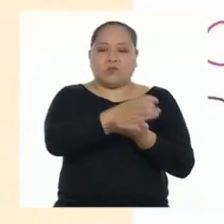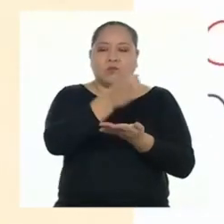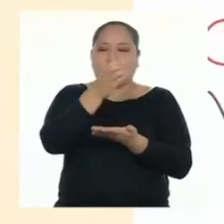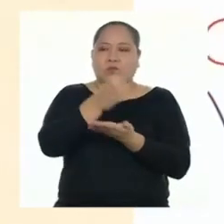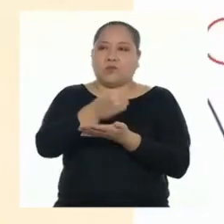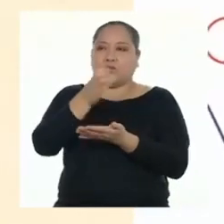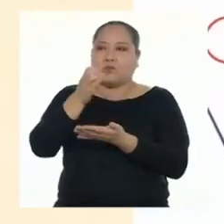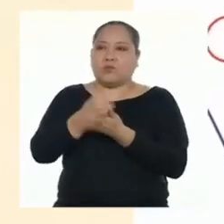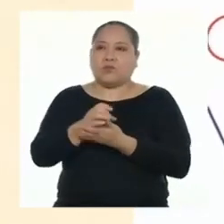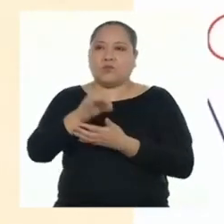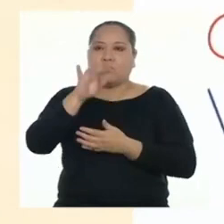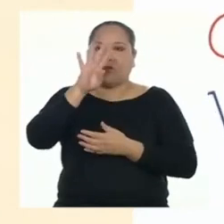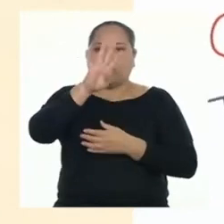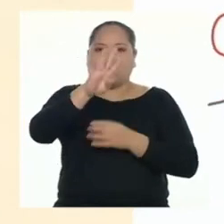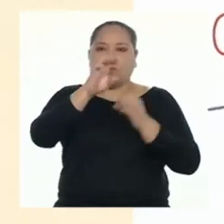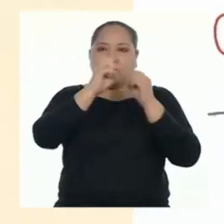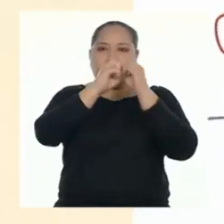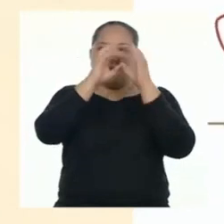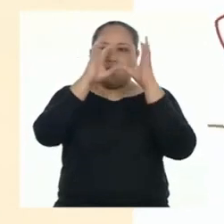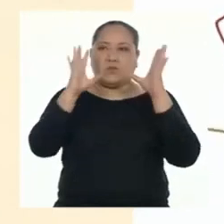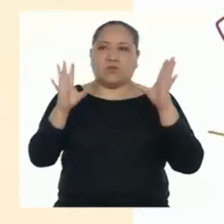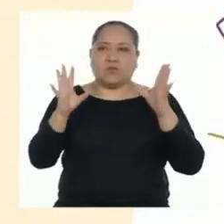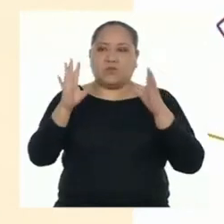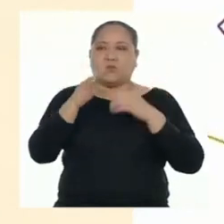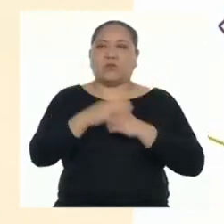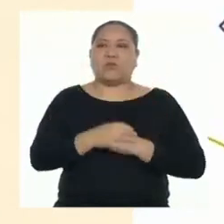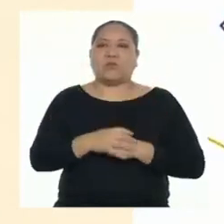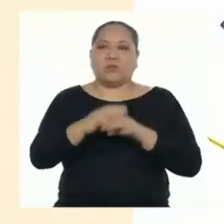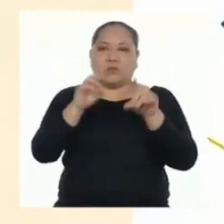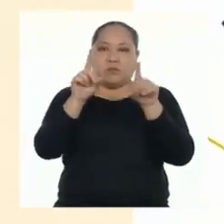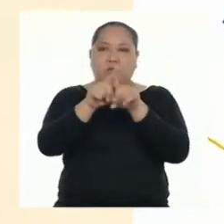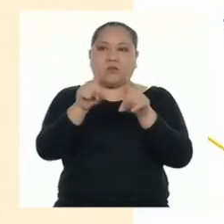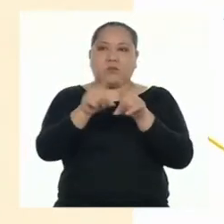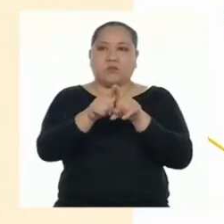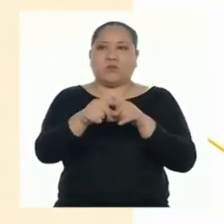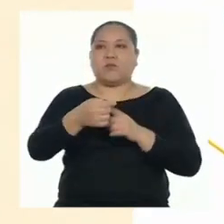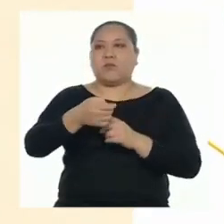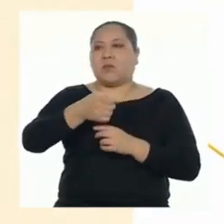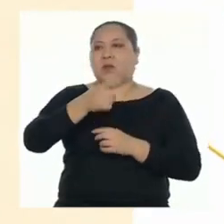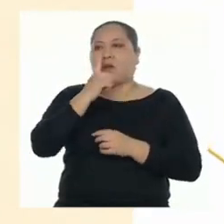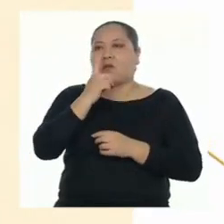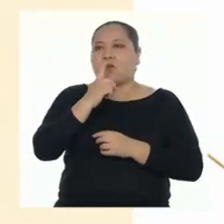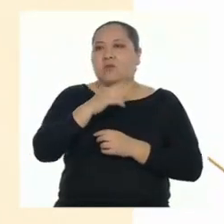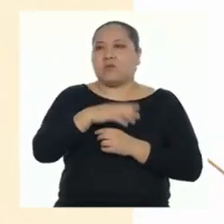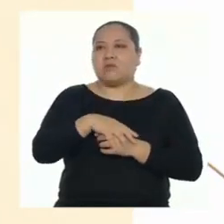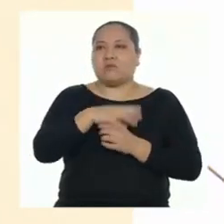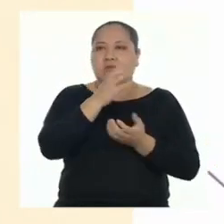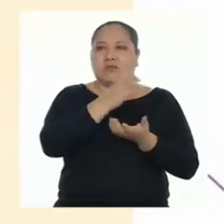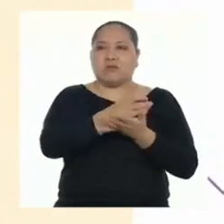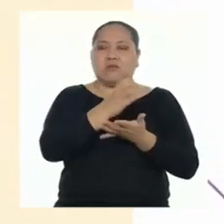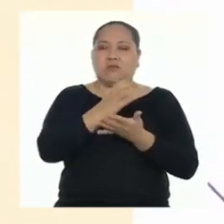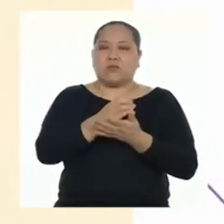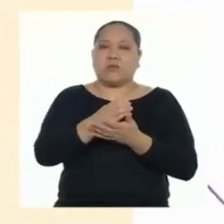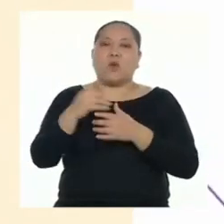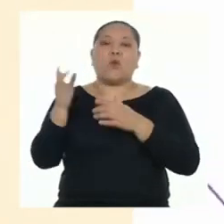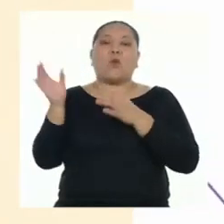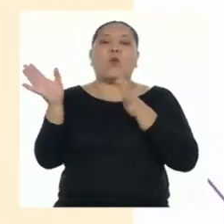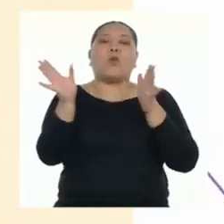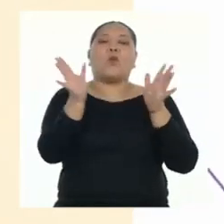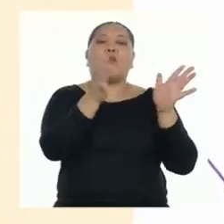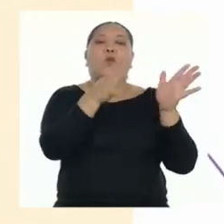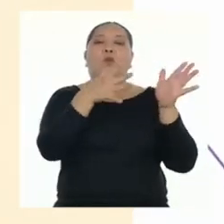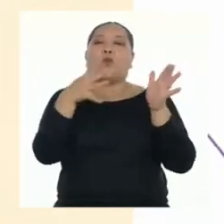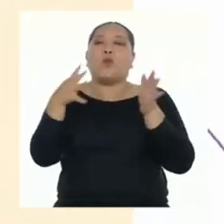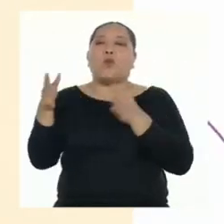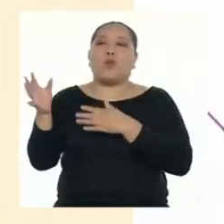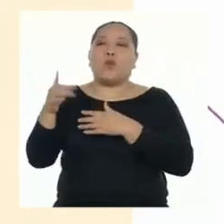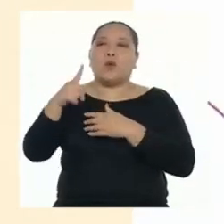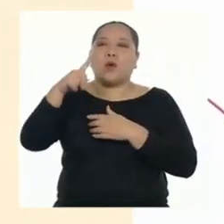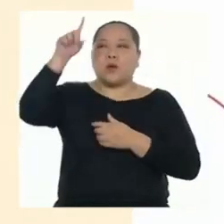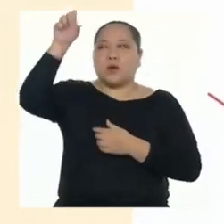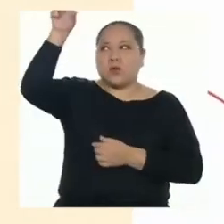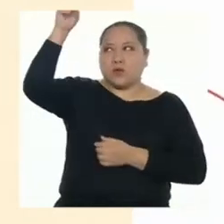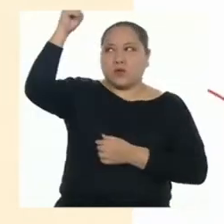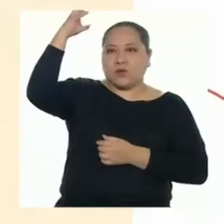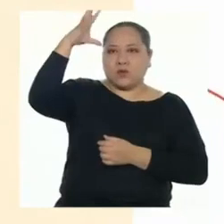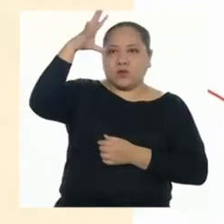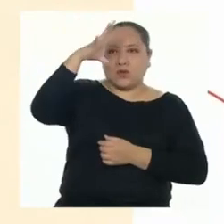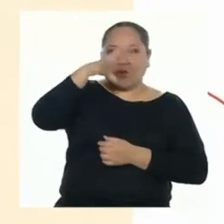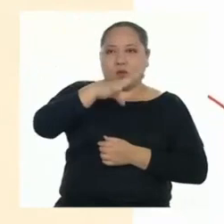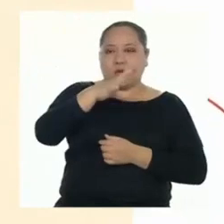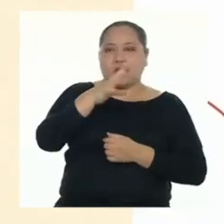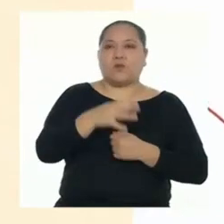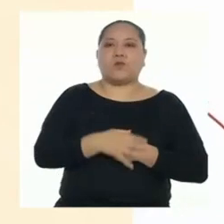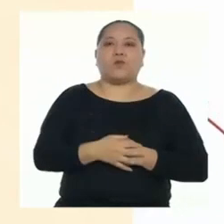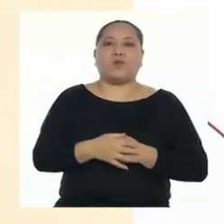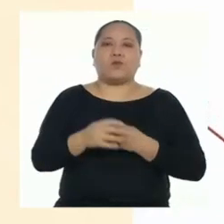frascos durante 4 días. Puede también realizarse con más días en un lugar aireado y donde llegue la luz del